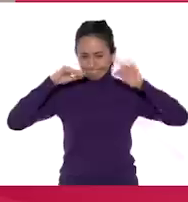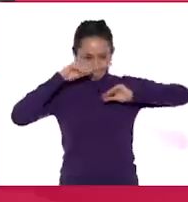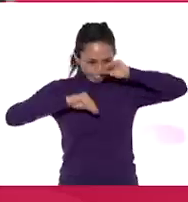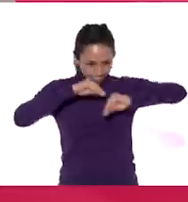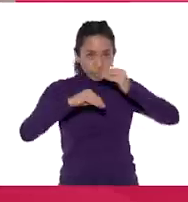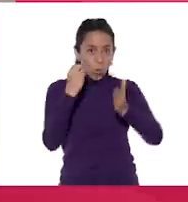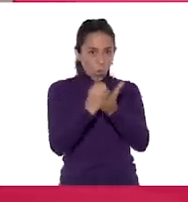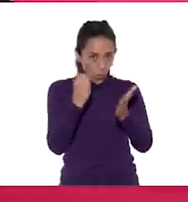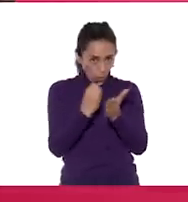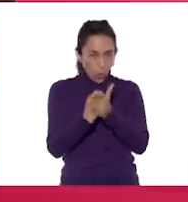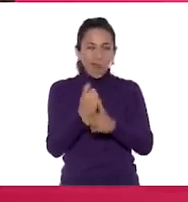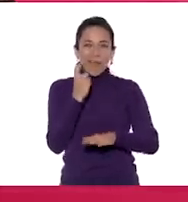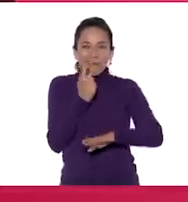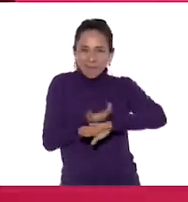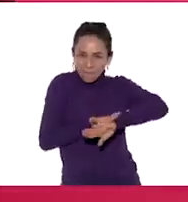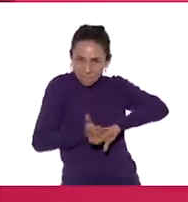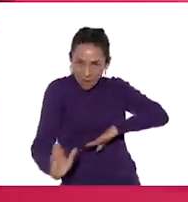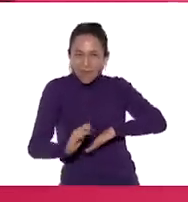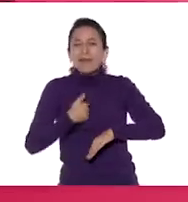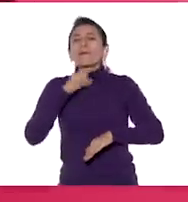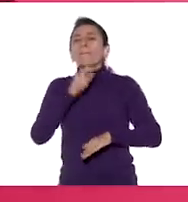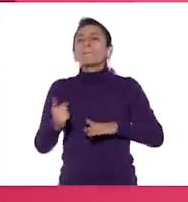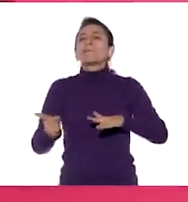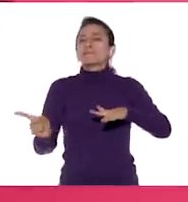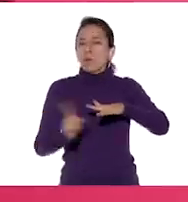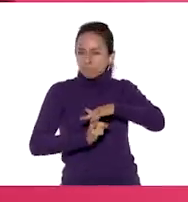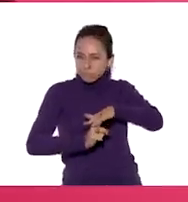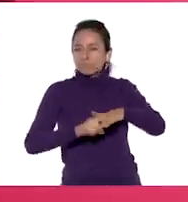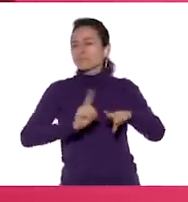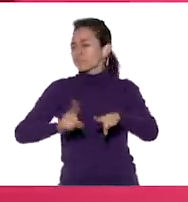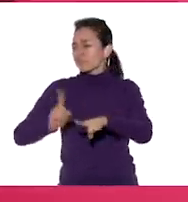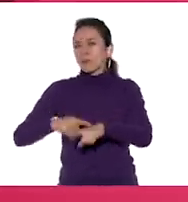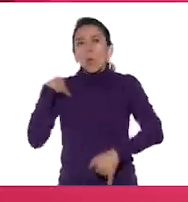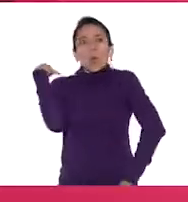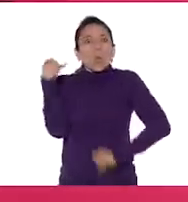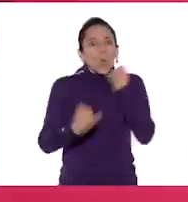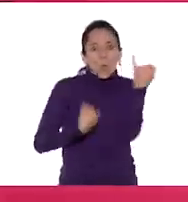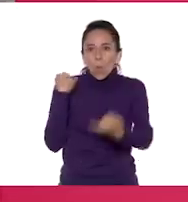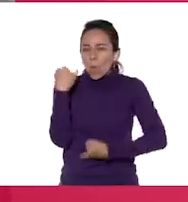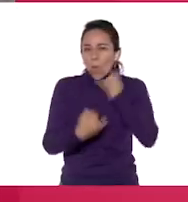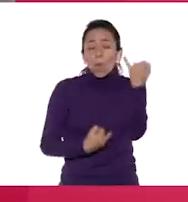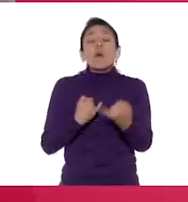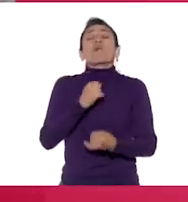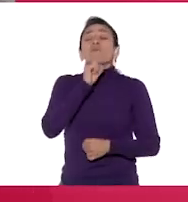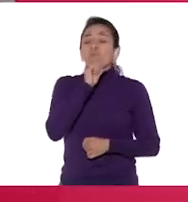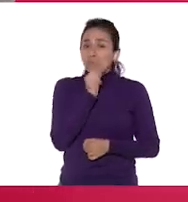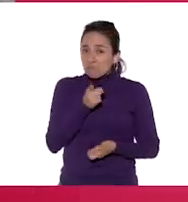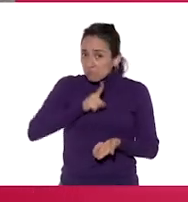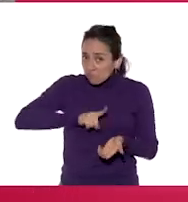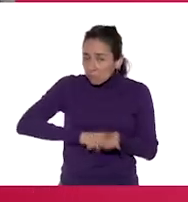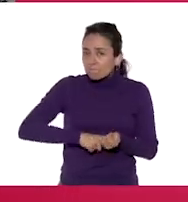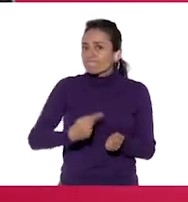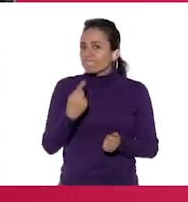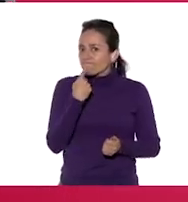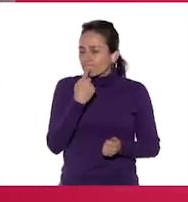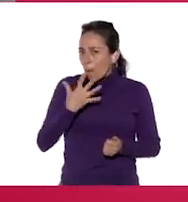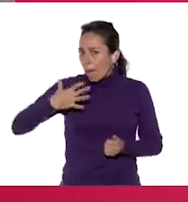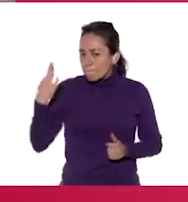cerámica, sandalias de cuero, juegos e incluso deliciosos platillos